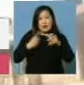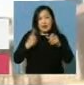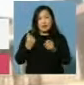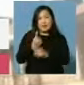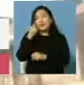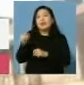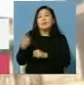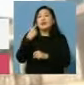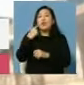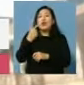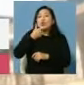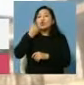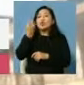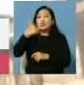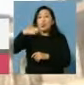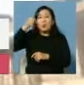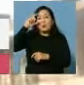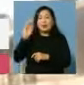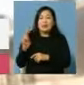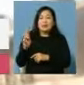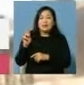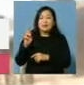de los rangos, la nafta super estaba costando